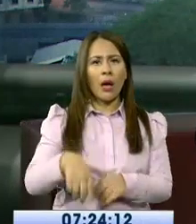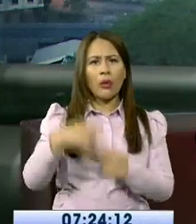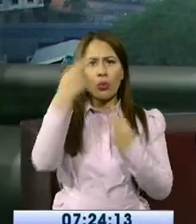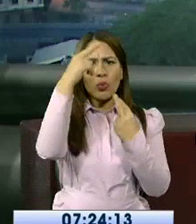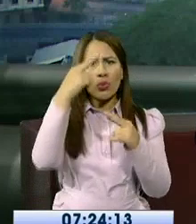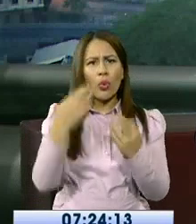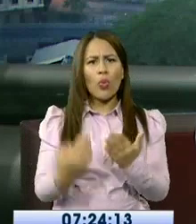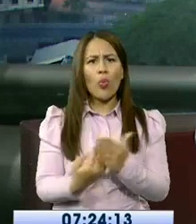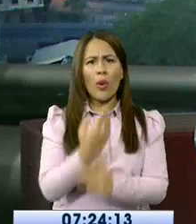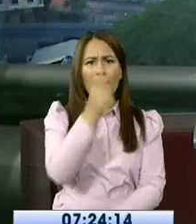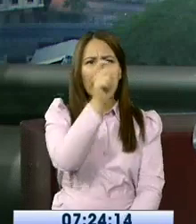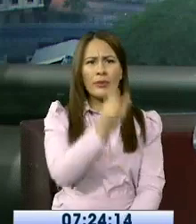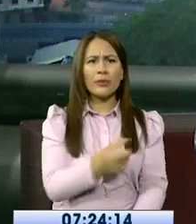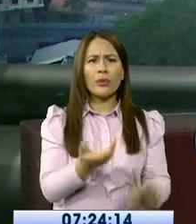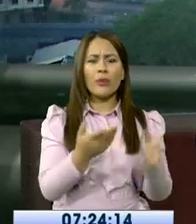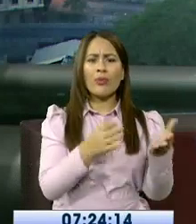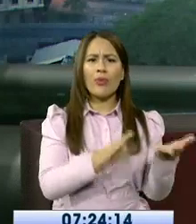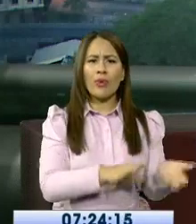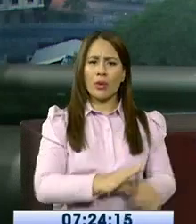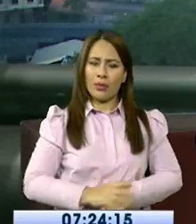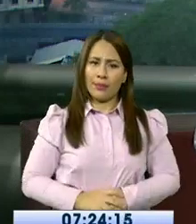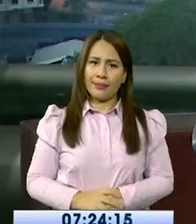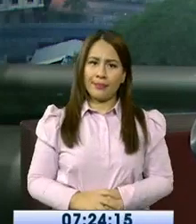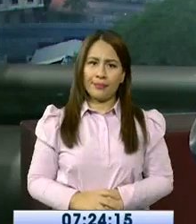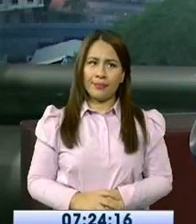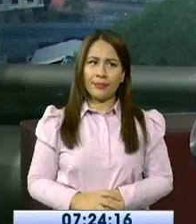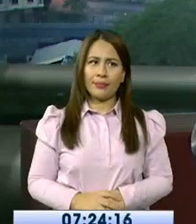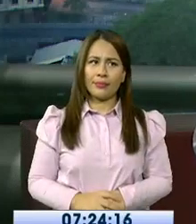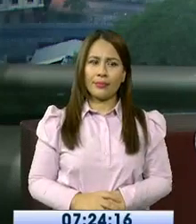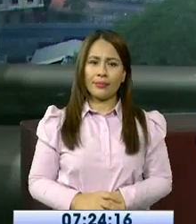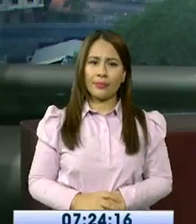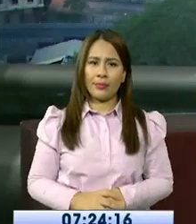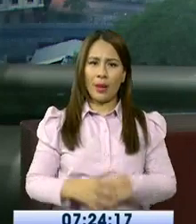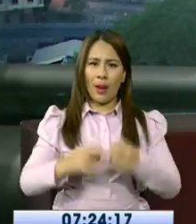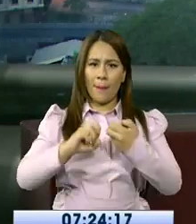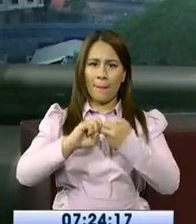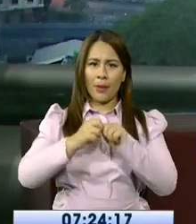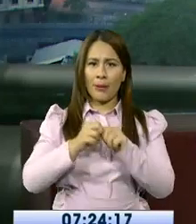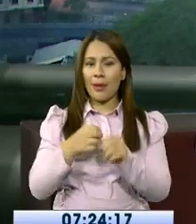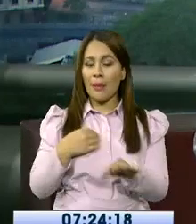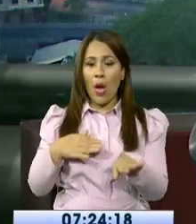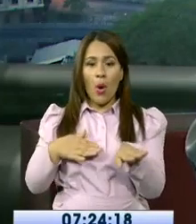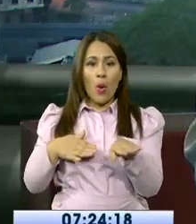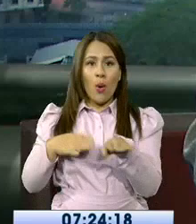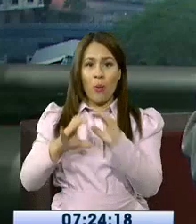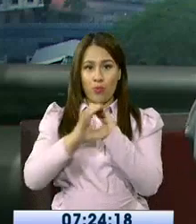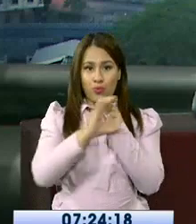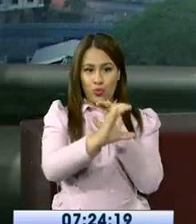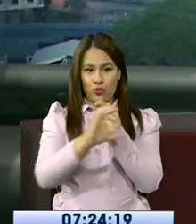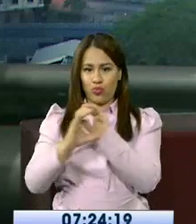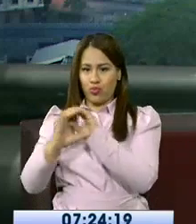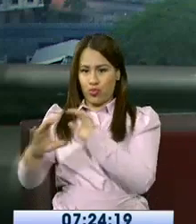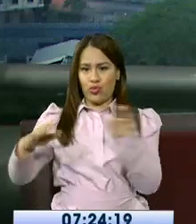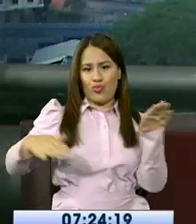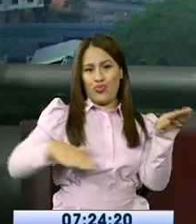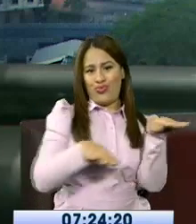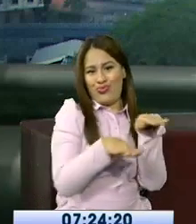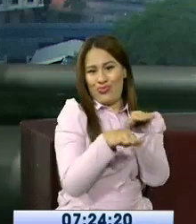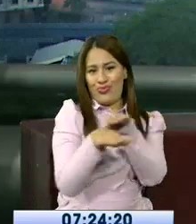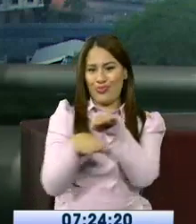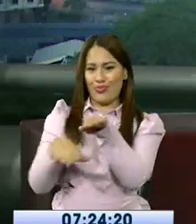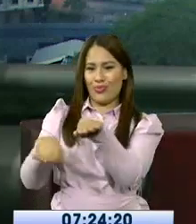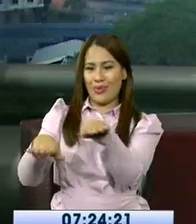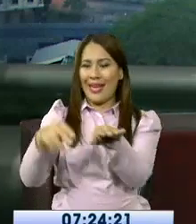nueva muerte sería el resultado de la disputa por pasajeros. Lo hemos venido diciendo toda la